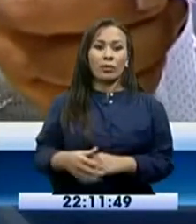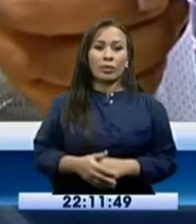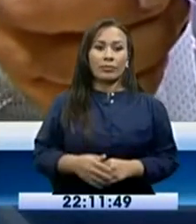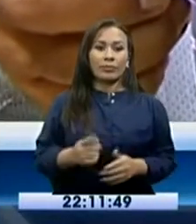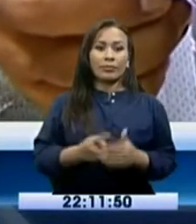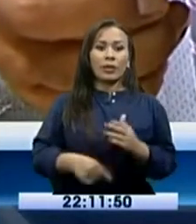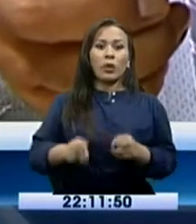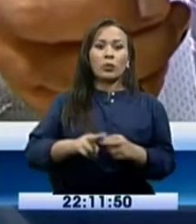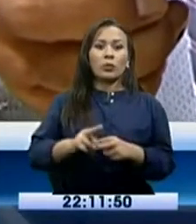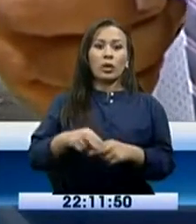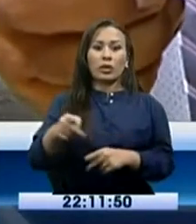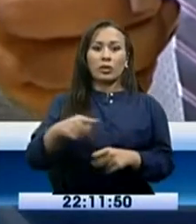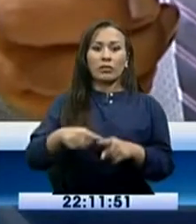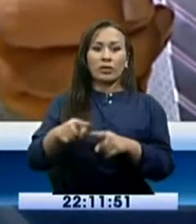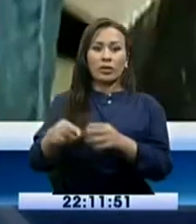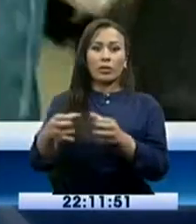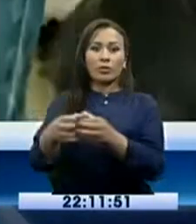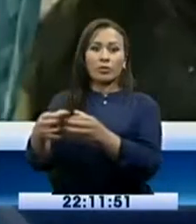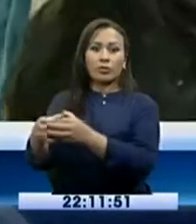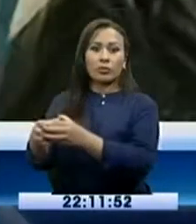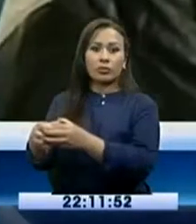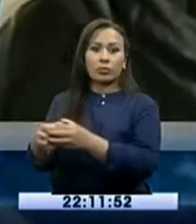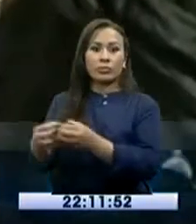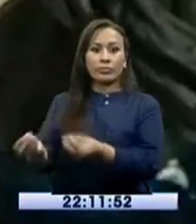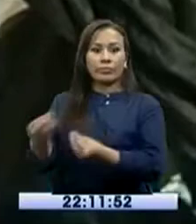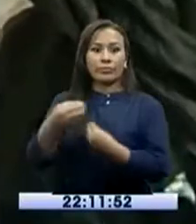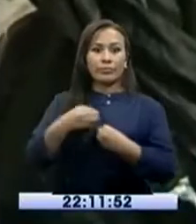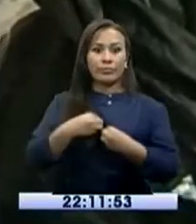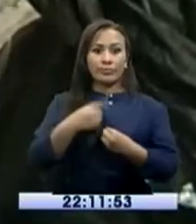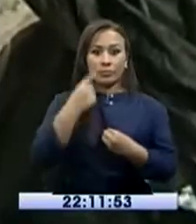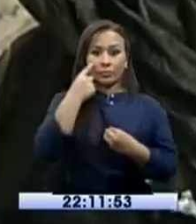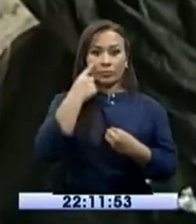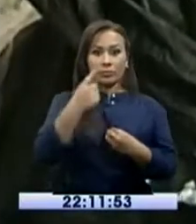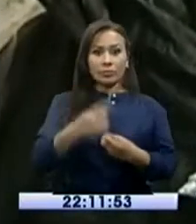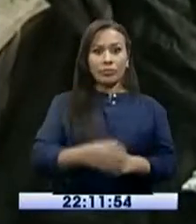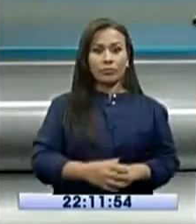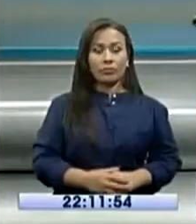que utilizan las organizaciones aquí en la ciudad. Informó Enrique Muñoz.